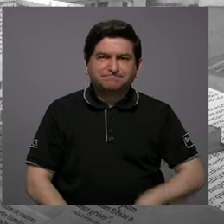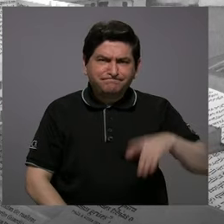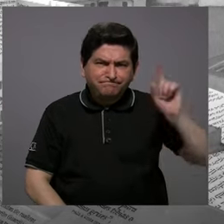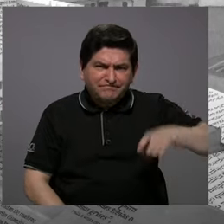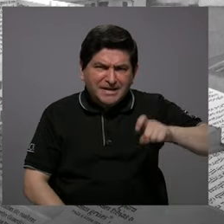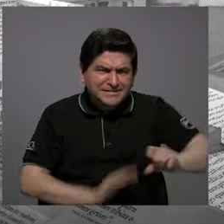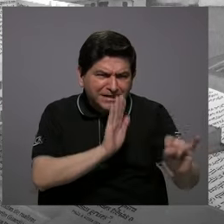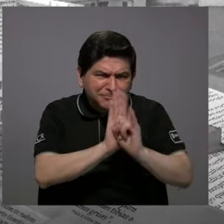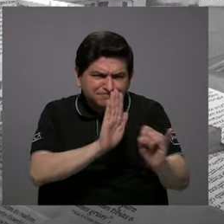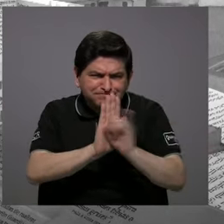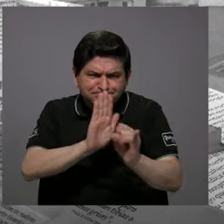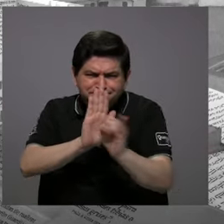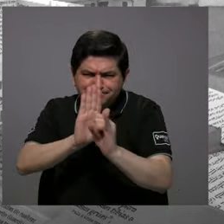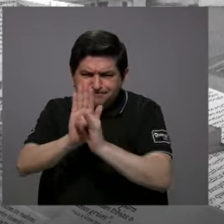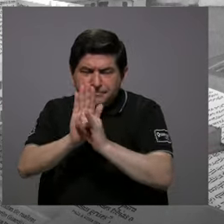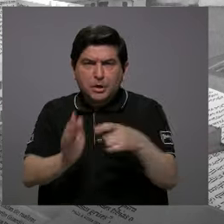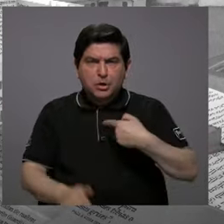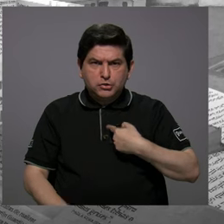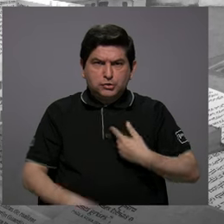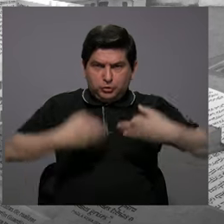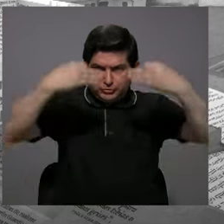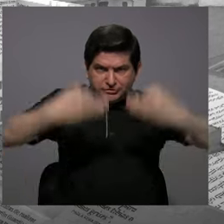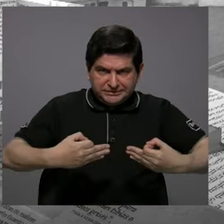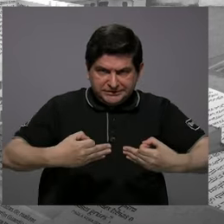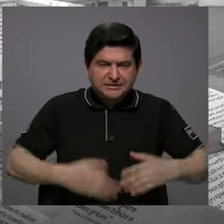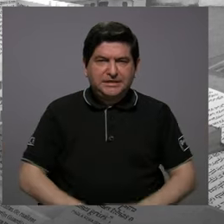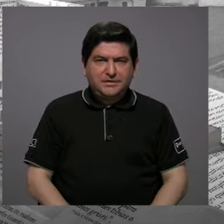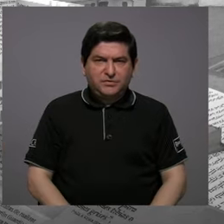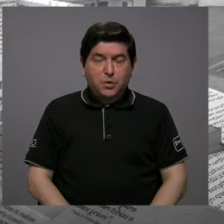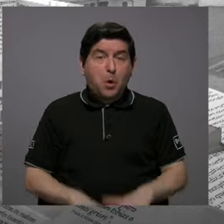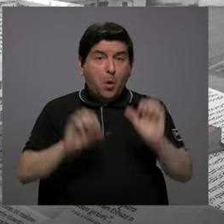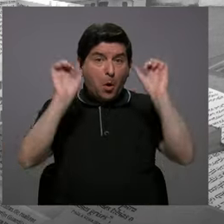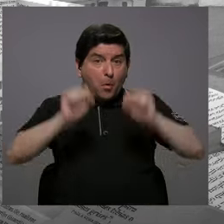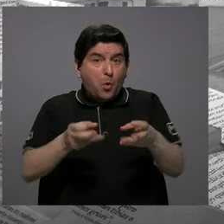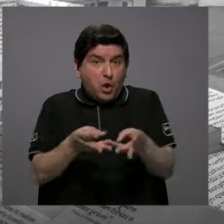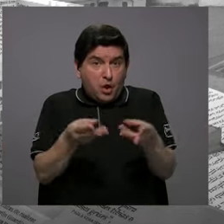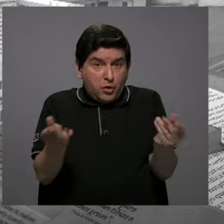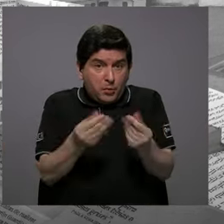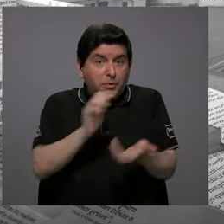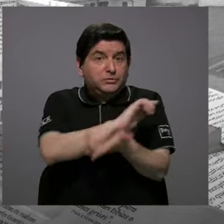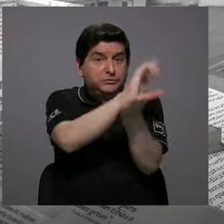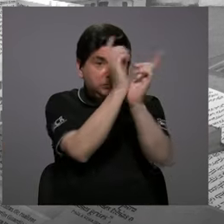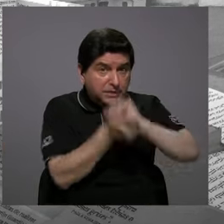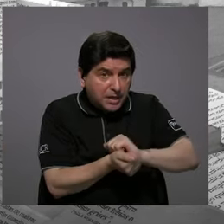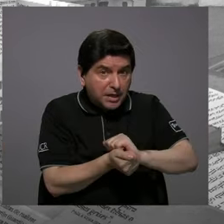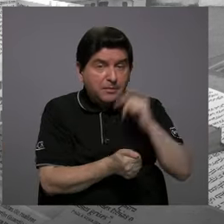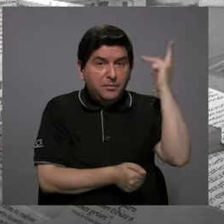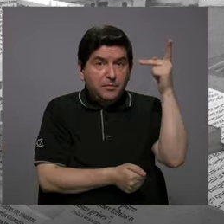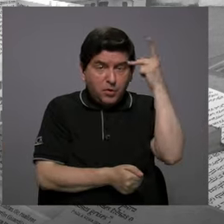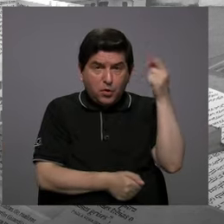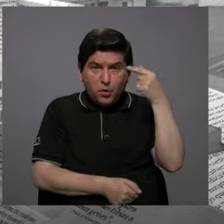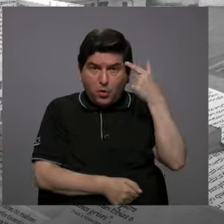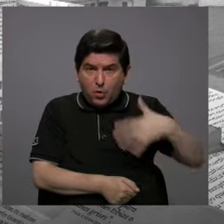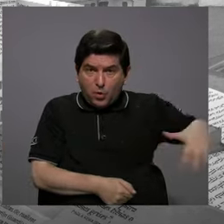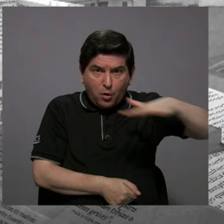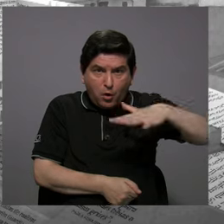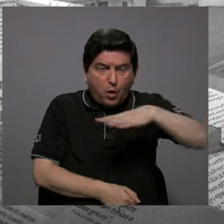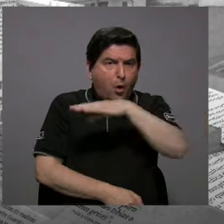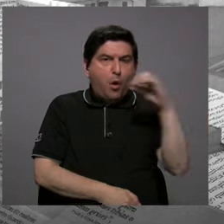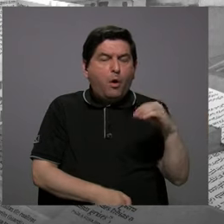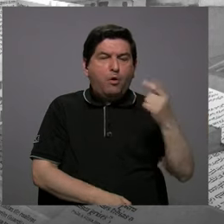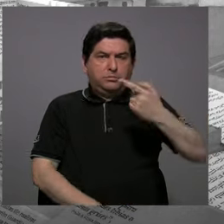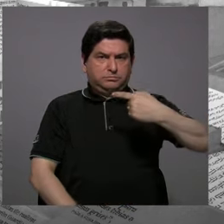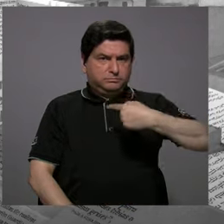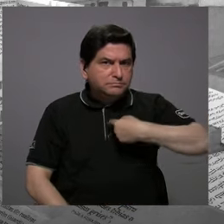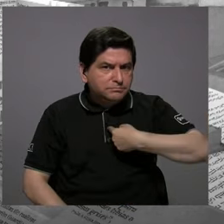que empezar a identificar eso Si yo voy a tomar una decisión donde puedo generar un cambio en una política de estado o puedo